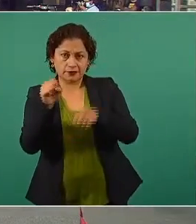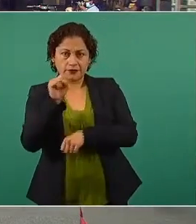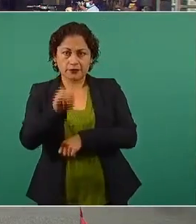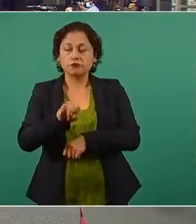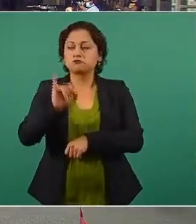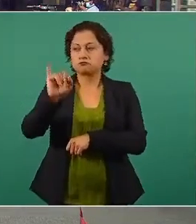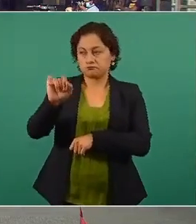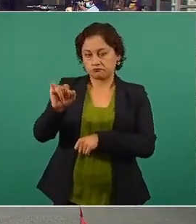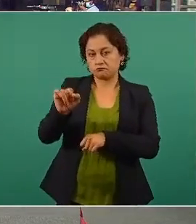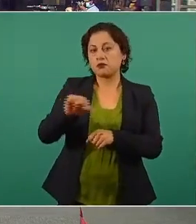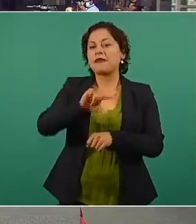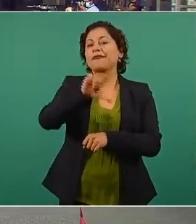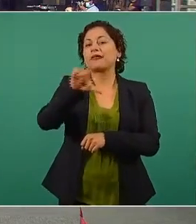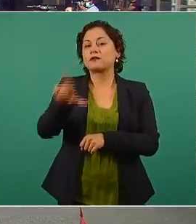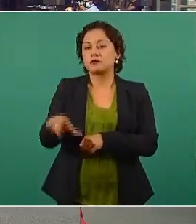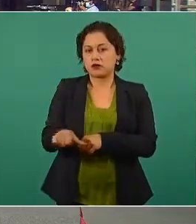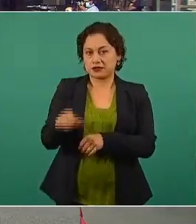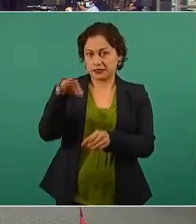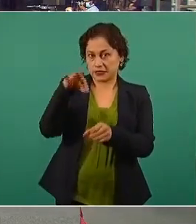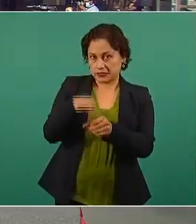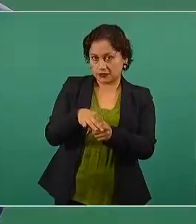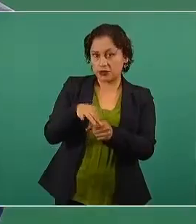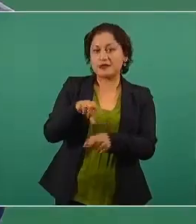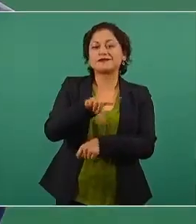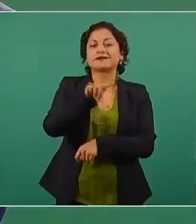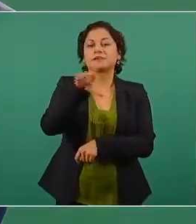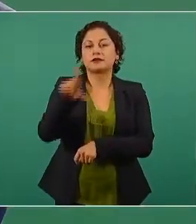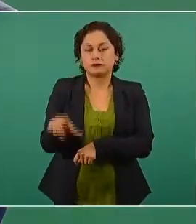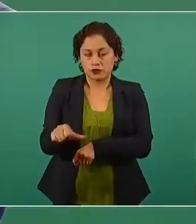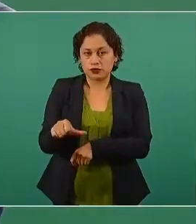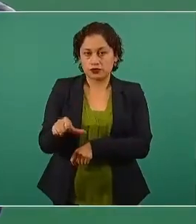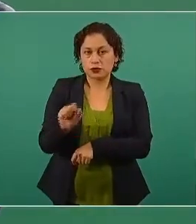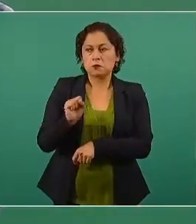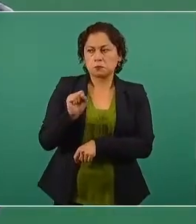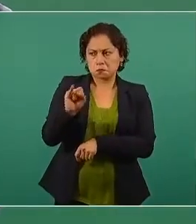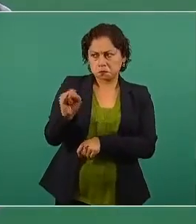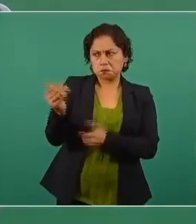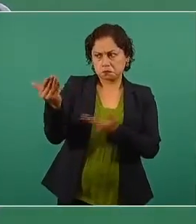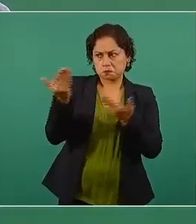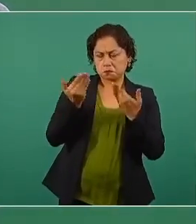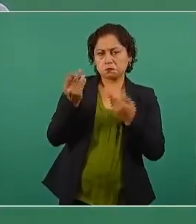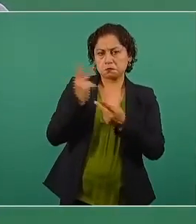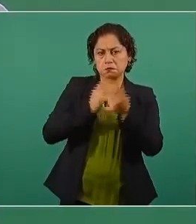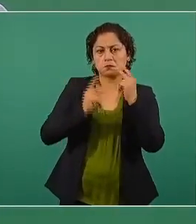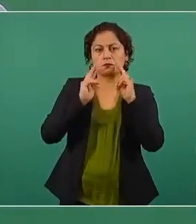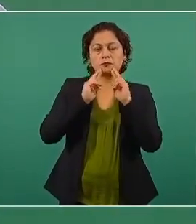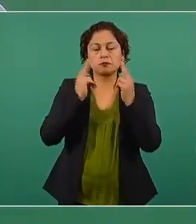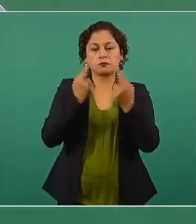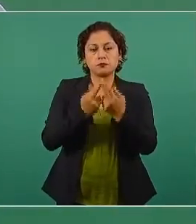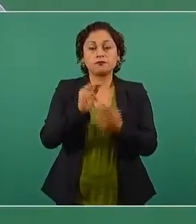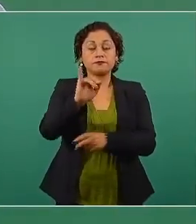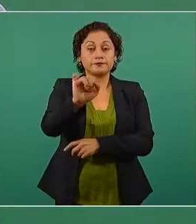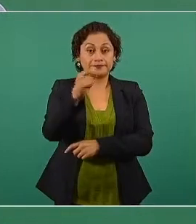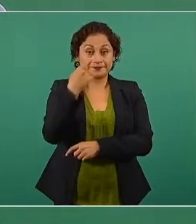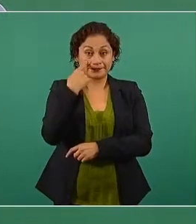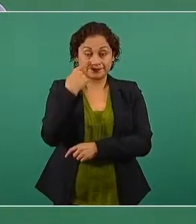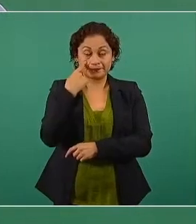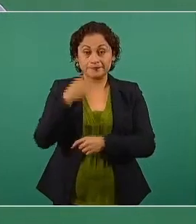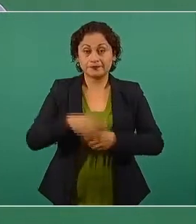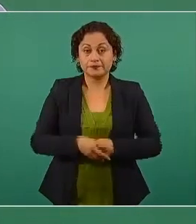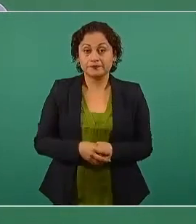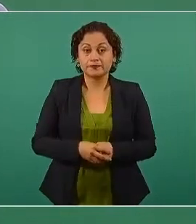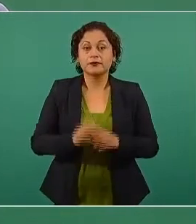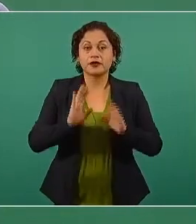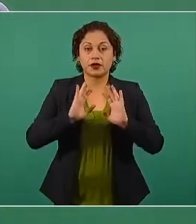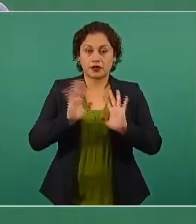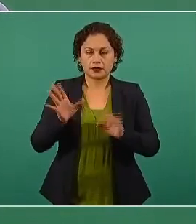¿Lo recibiría después para escucharlos? Sí, y en efecto hay ya una